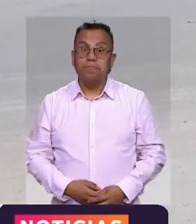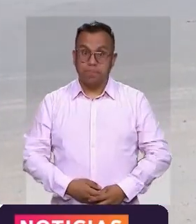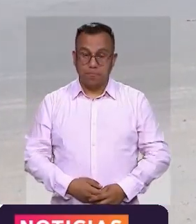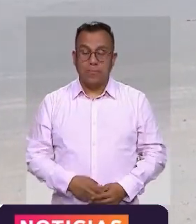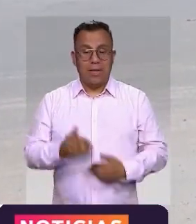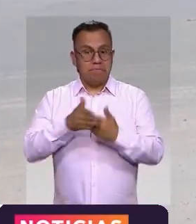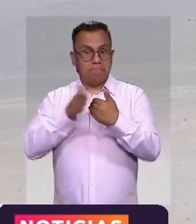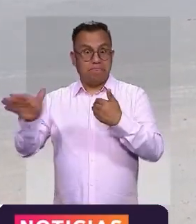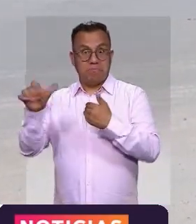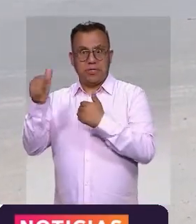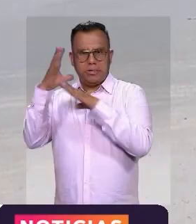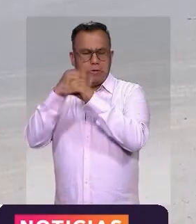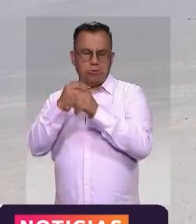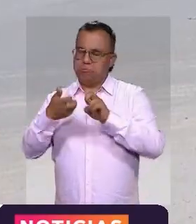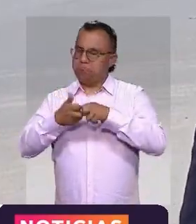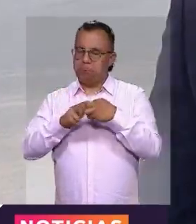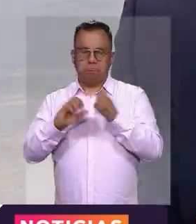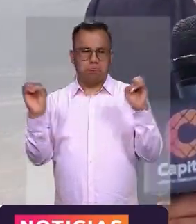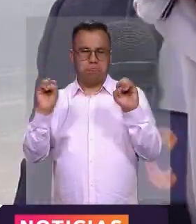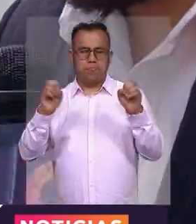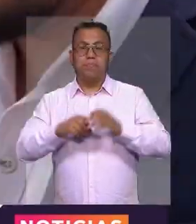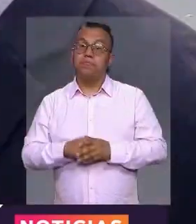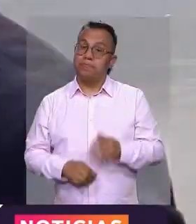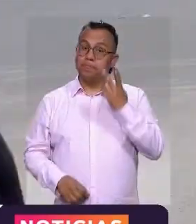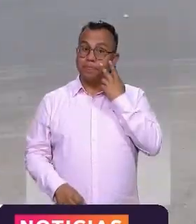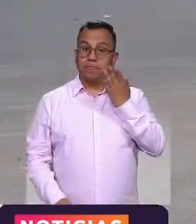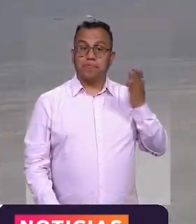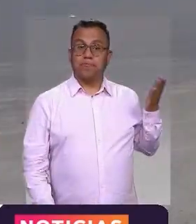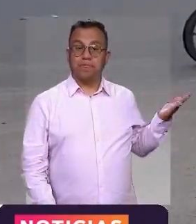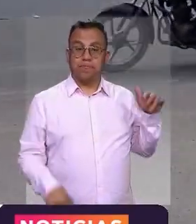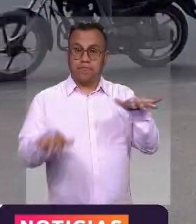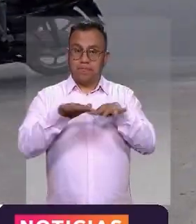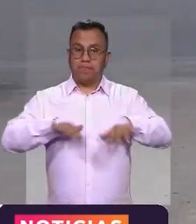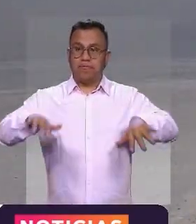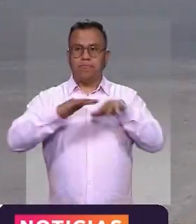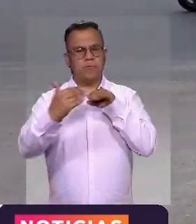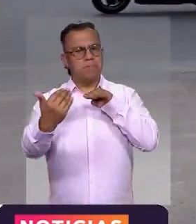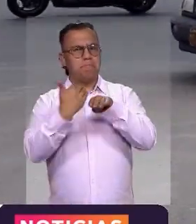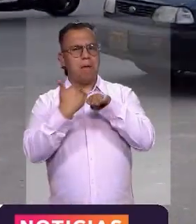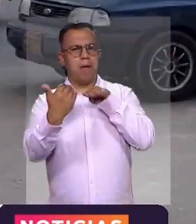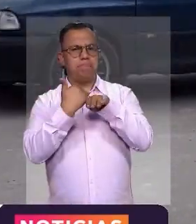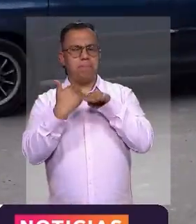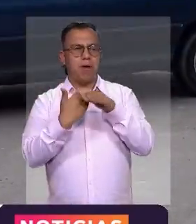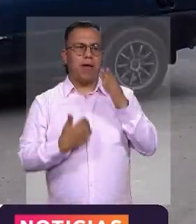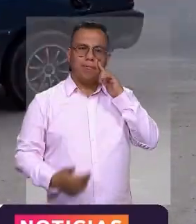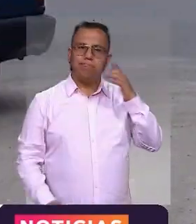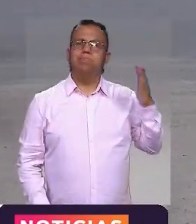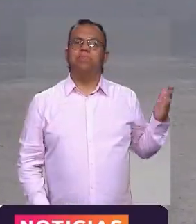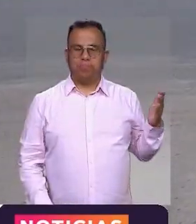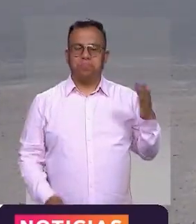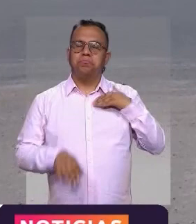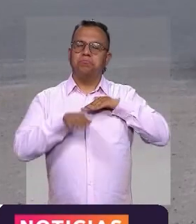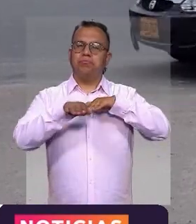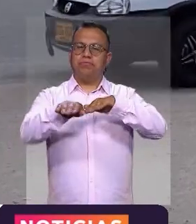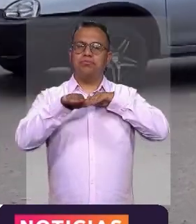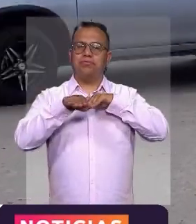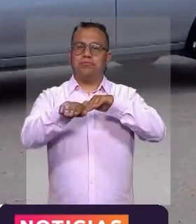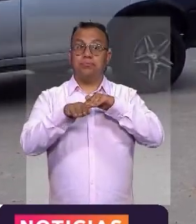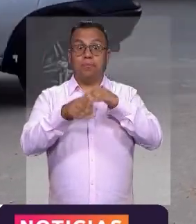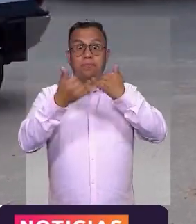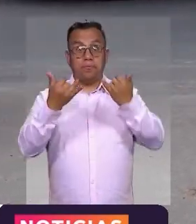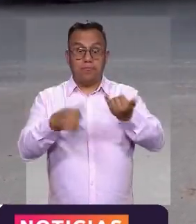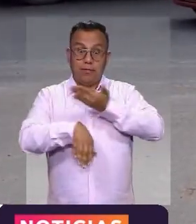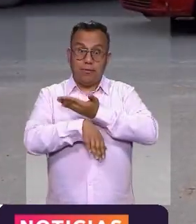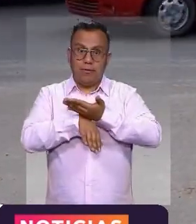las 10 no habrá restricción. Los dejo con la imagen de la autopista sur. En este momento tráfico fluido, pero se espera que